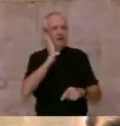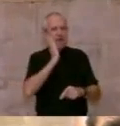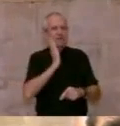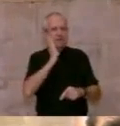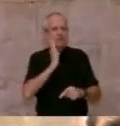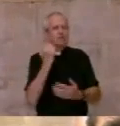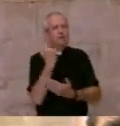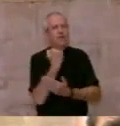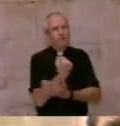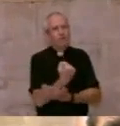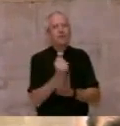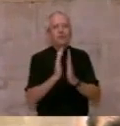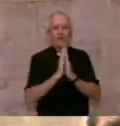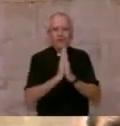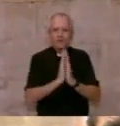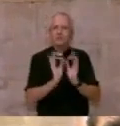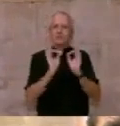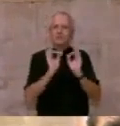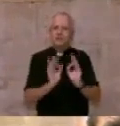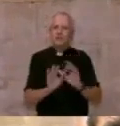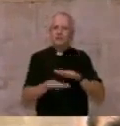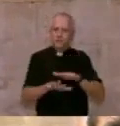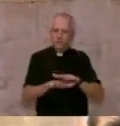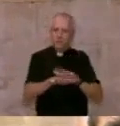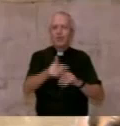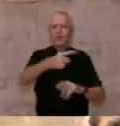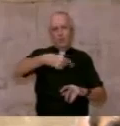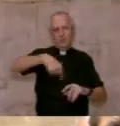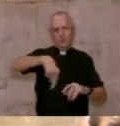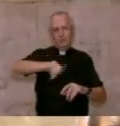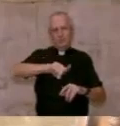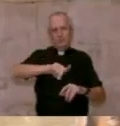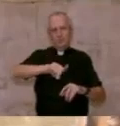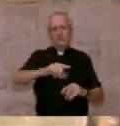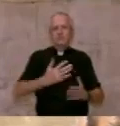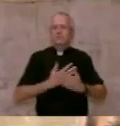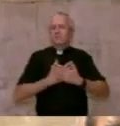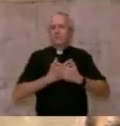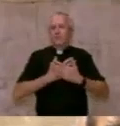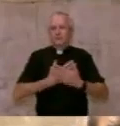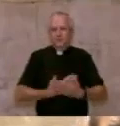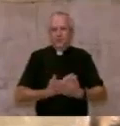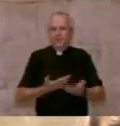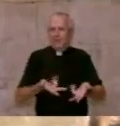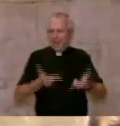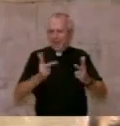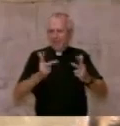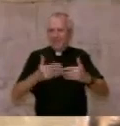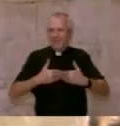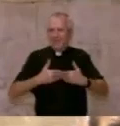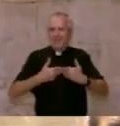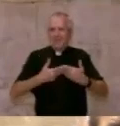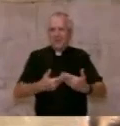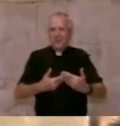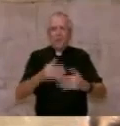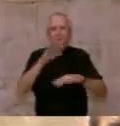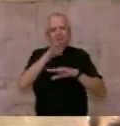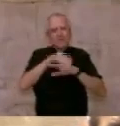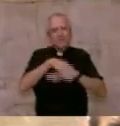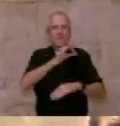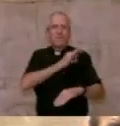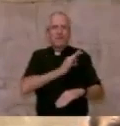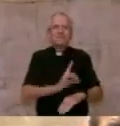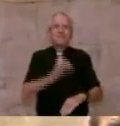oración, estoy haciendo camino con vosotros, dispuesto a dejarme llevar humildemente por el